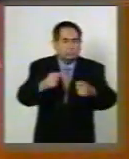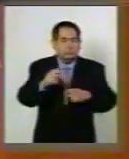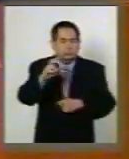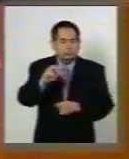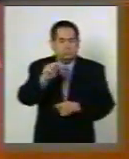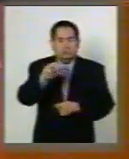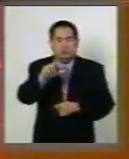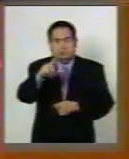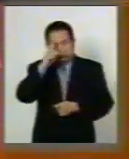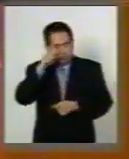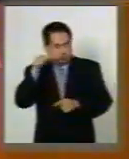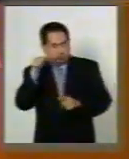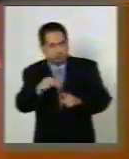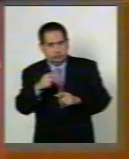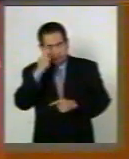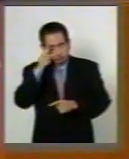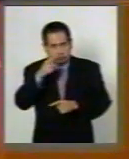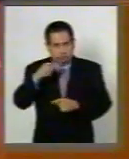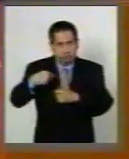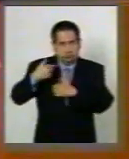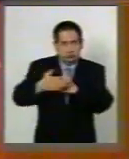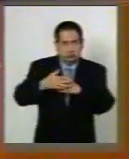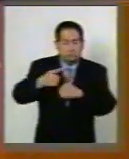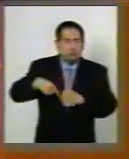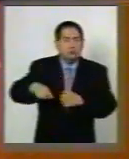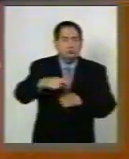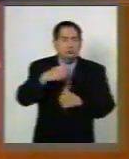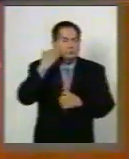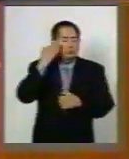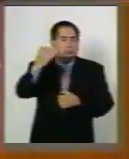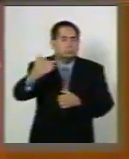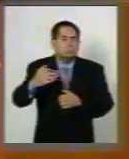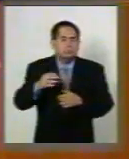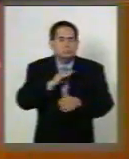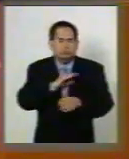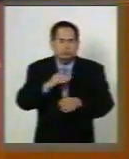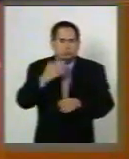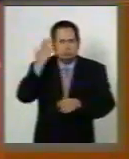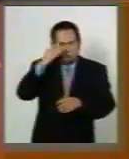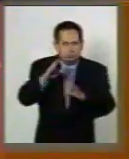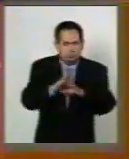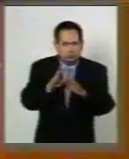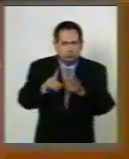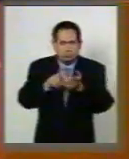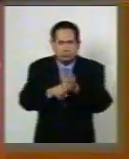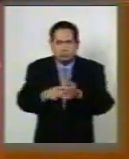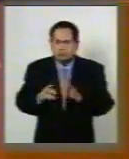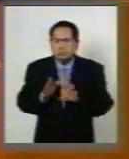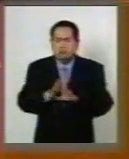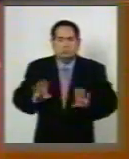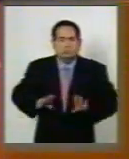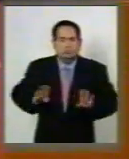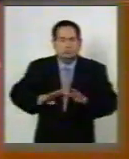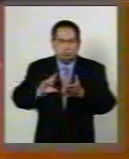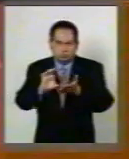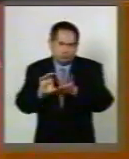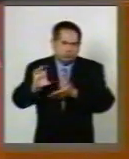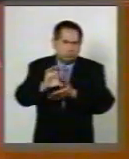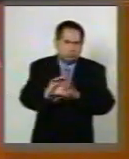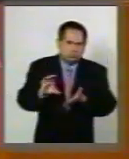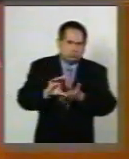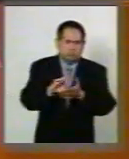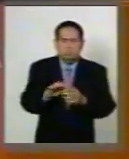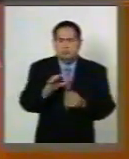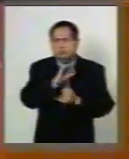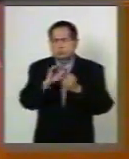Coneval para que a la vuelta del tiempo podamos saber en qué nos conviene invertir más. Les doy